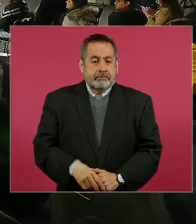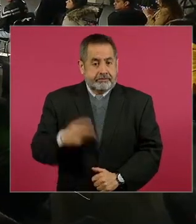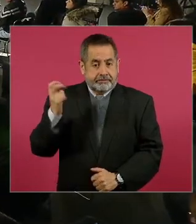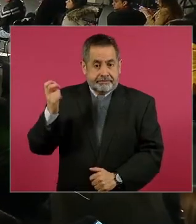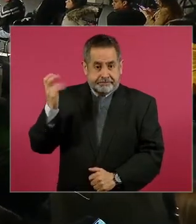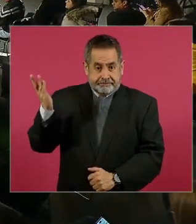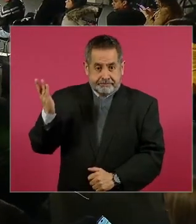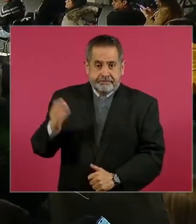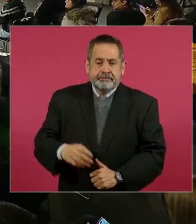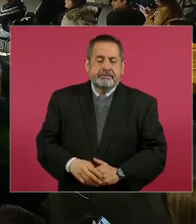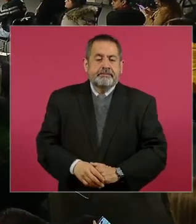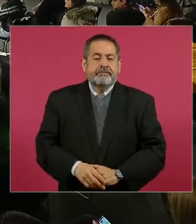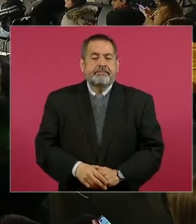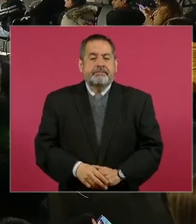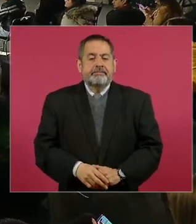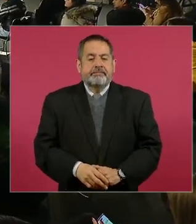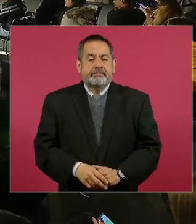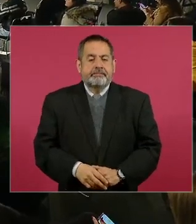Es que